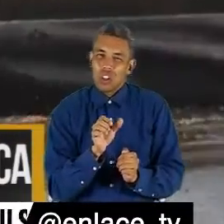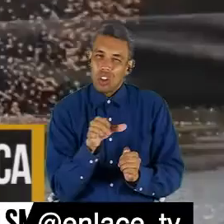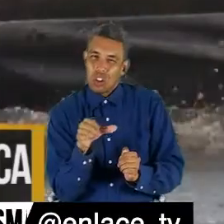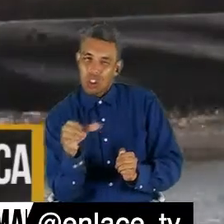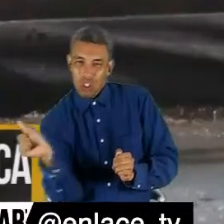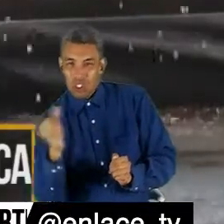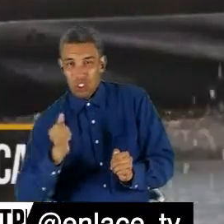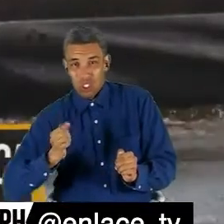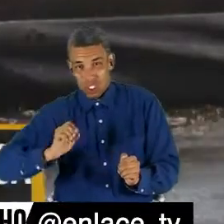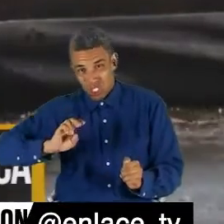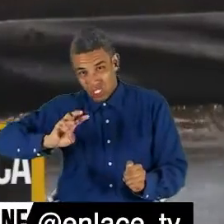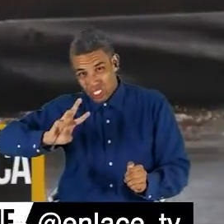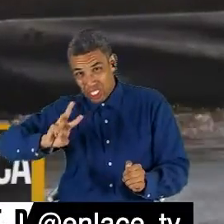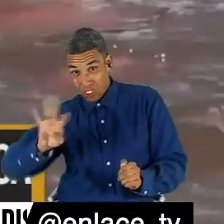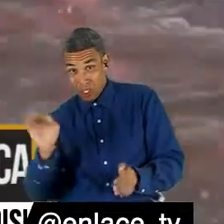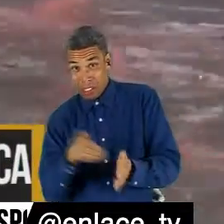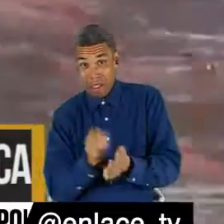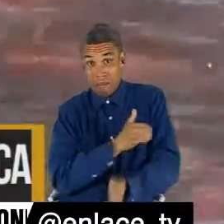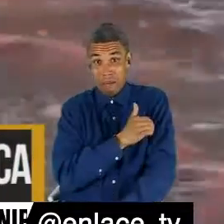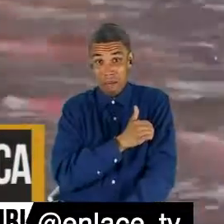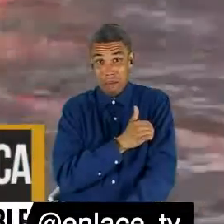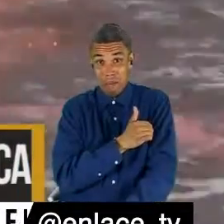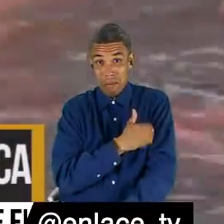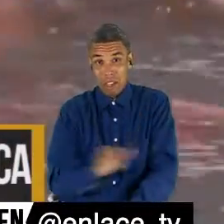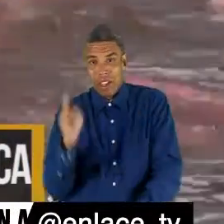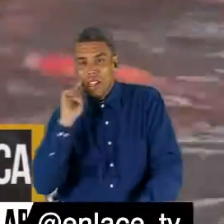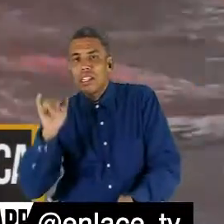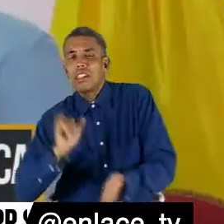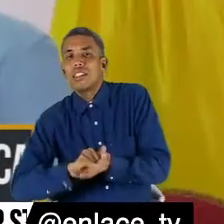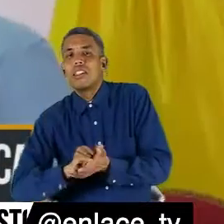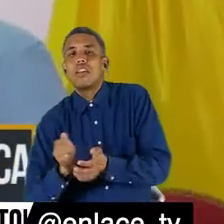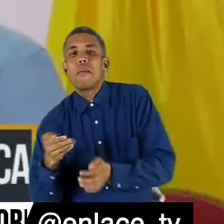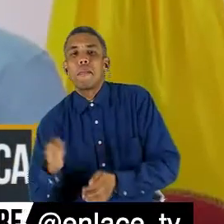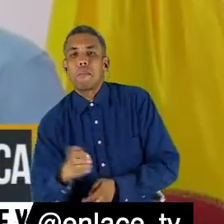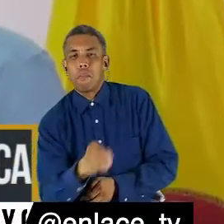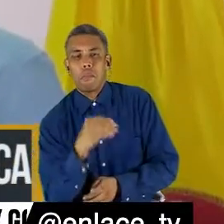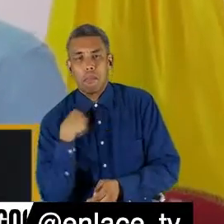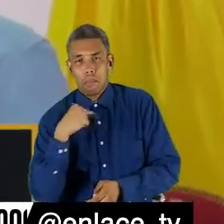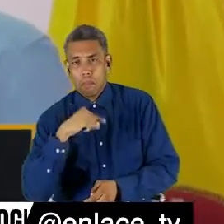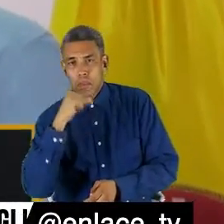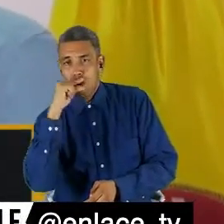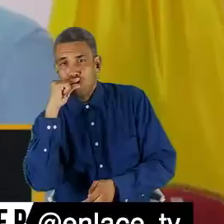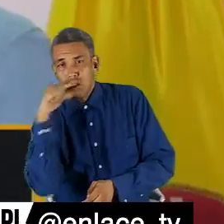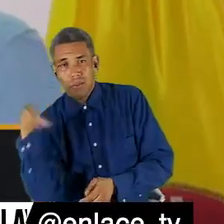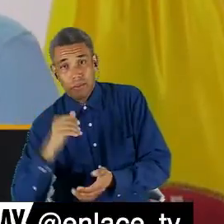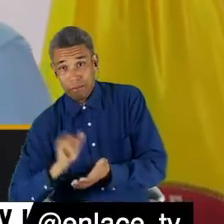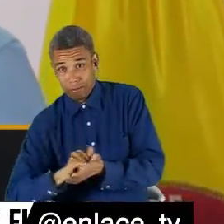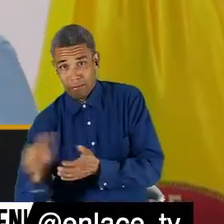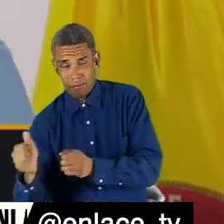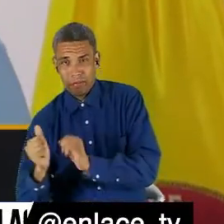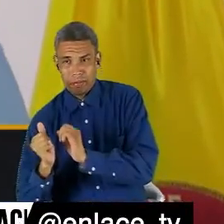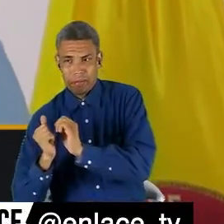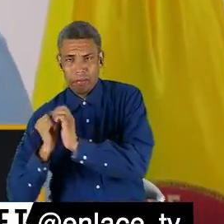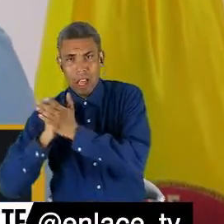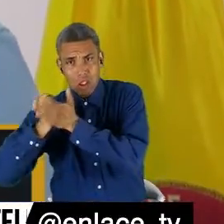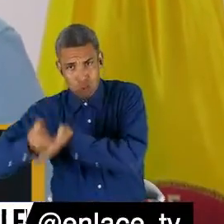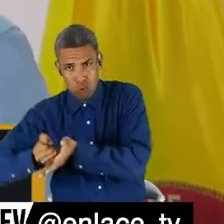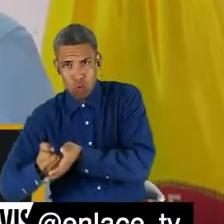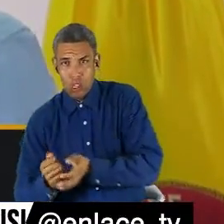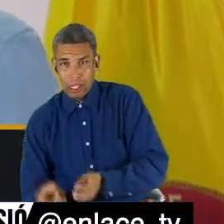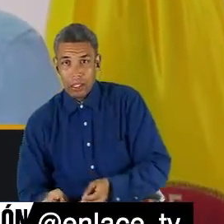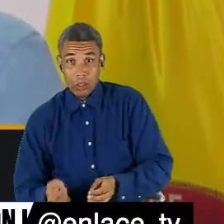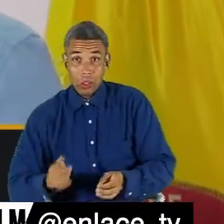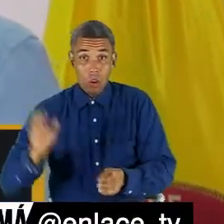serán sembrados para beneficio de 1.200 pescadores de la región. Es un contrato interadministrativo que consiste